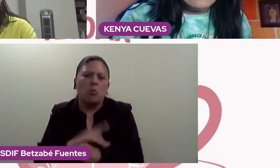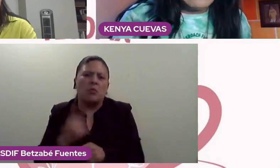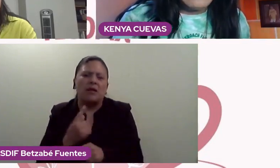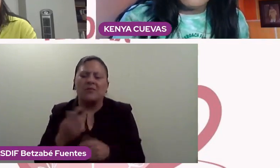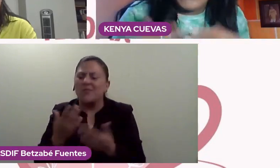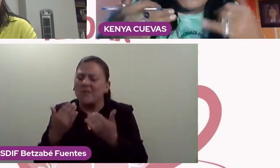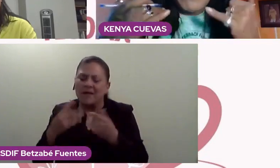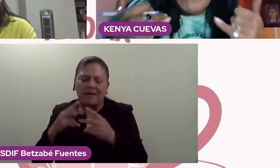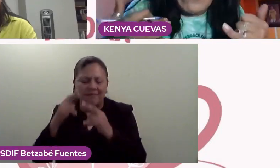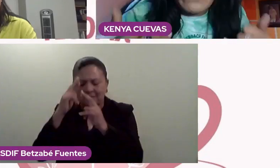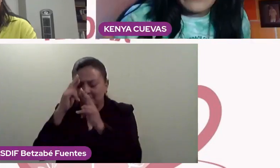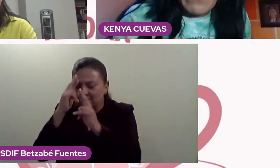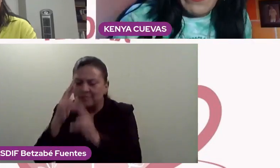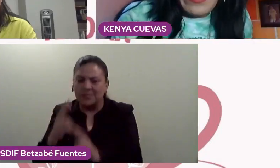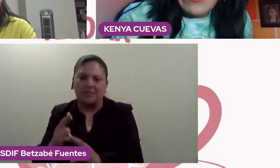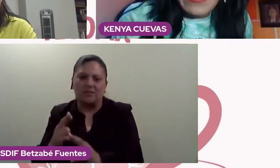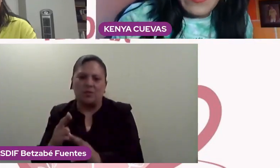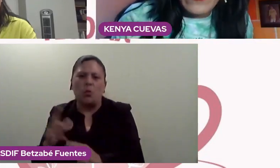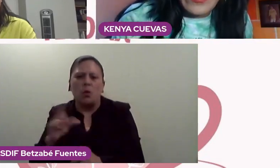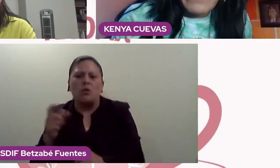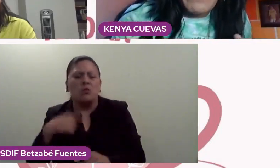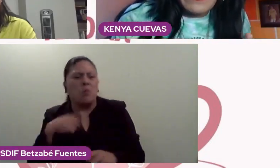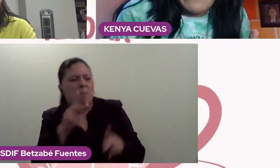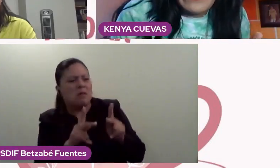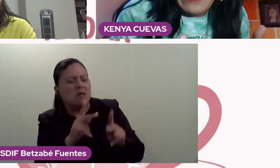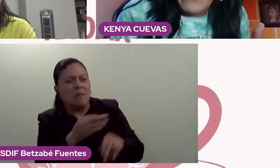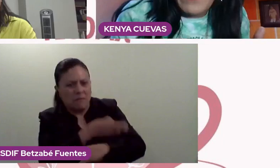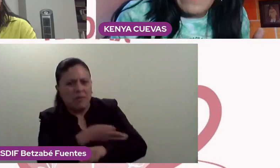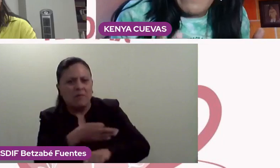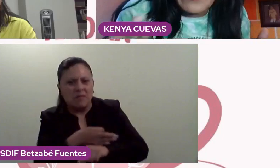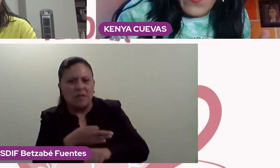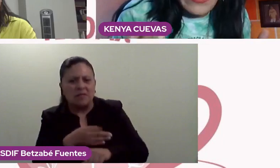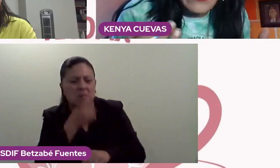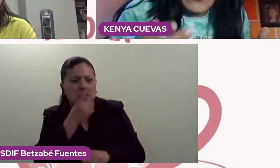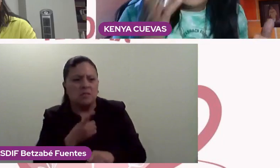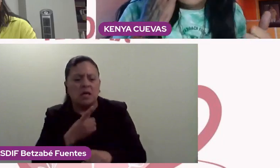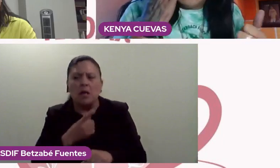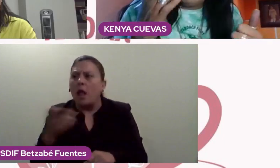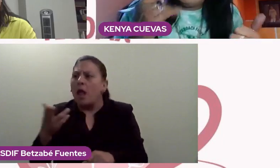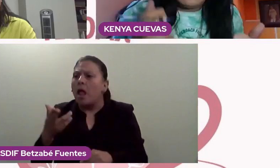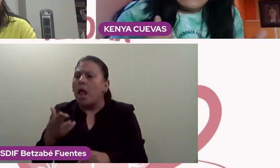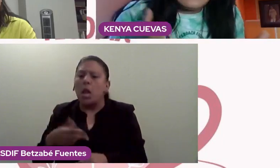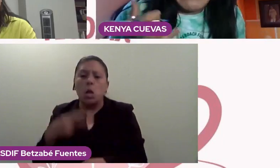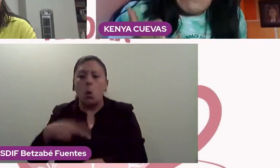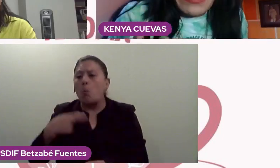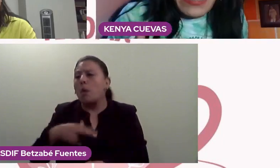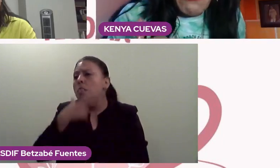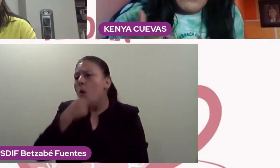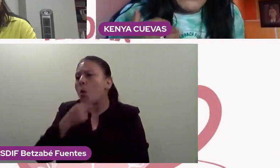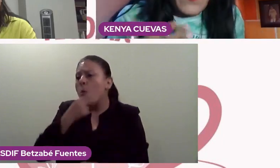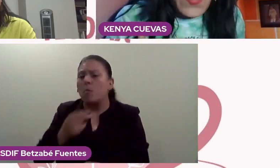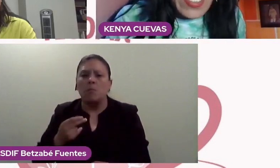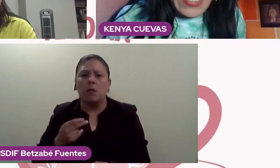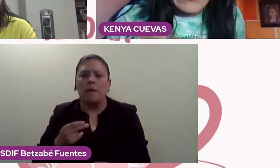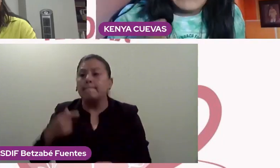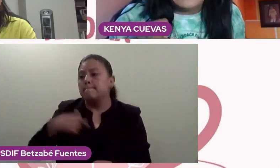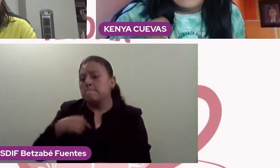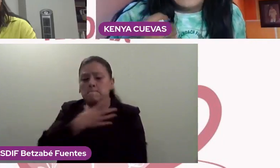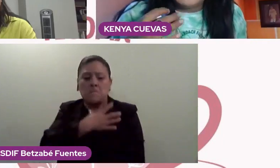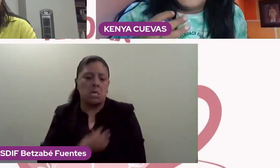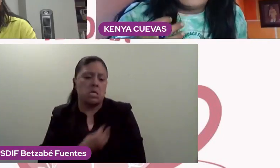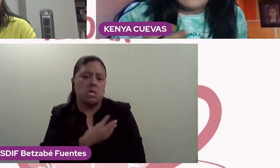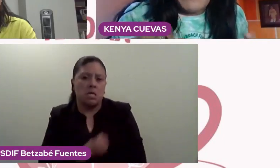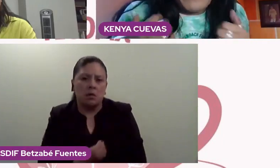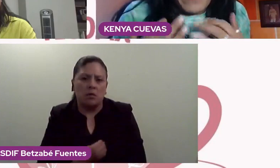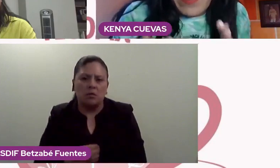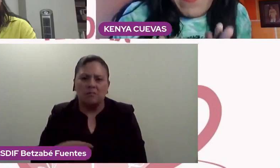Porque yo cuando hablaba con las familias y las encontraba me daban el nombre de masculino y me decían, es que mi hijo, ¿y cómo crees?